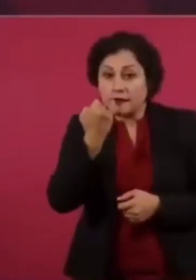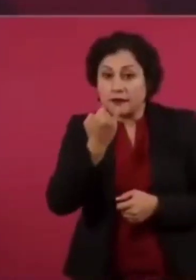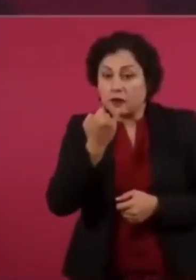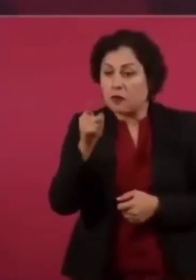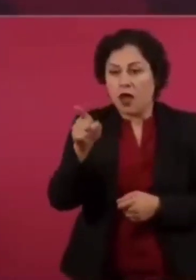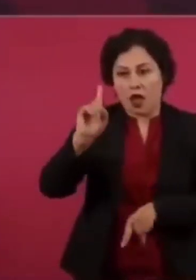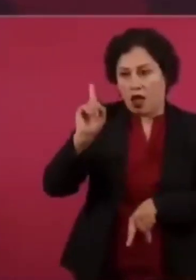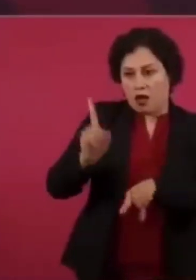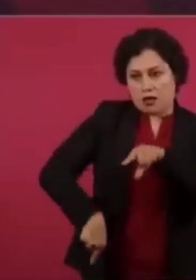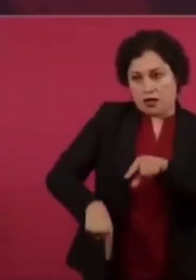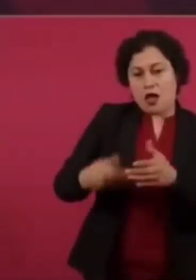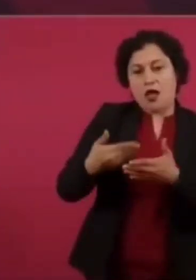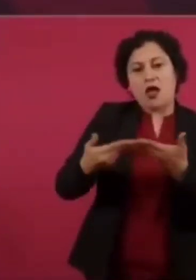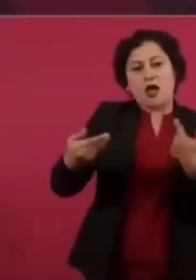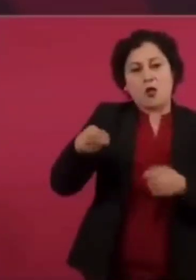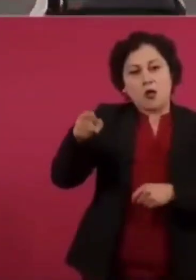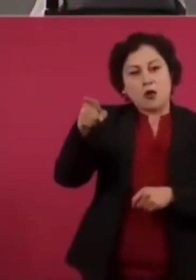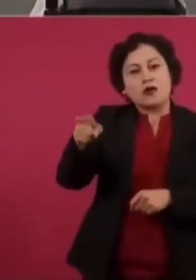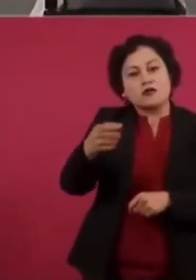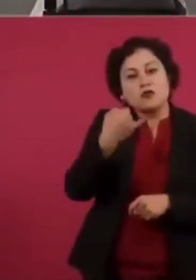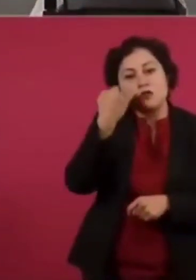Ahora tienes que hablar castellano.